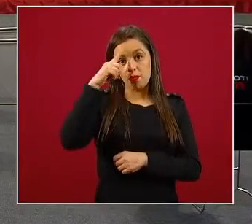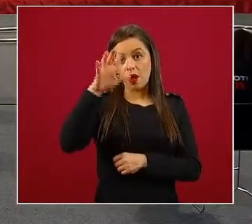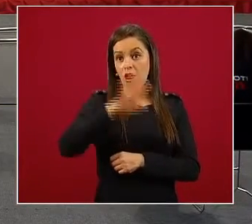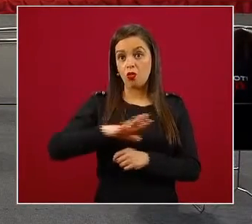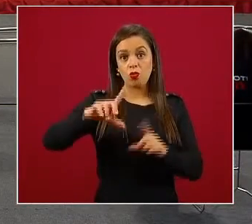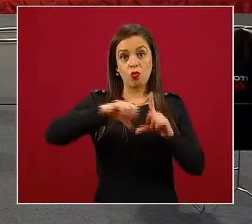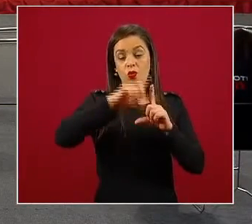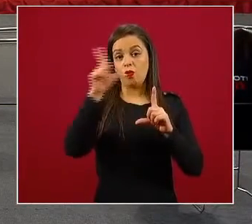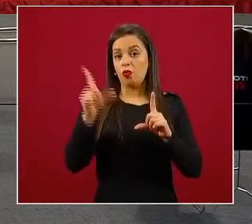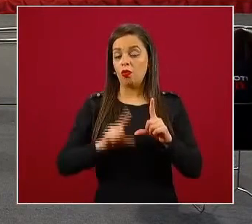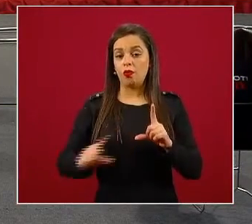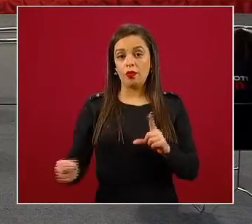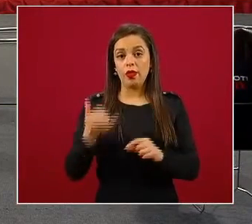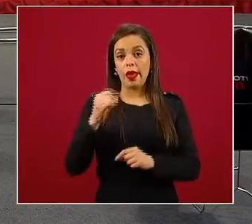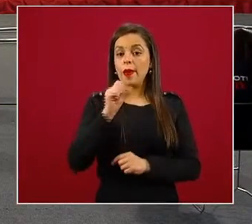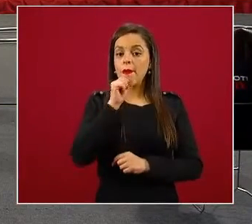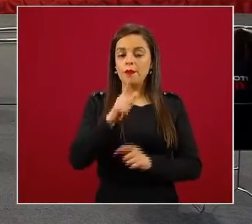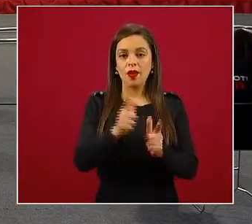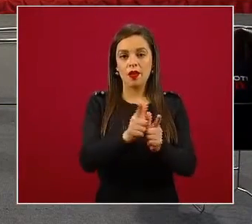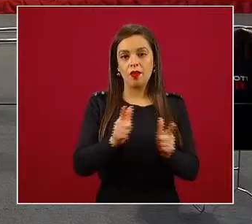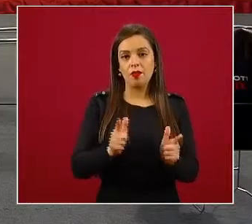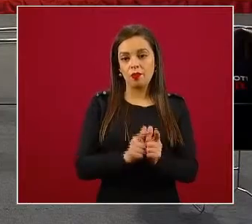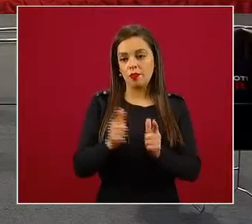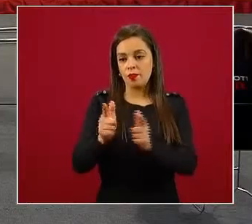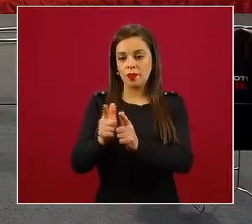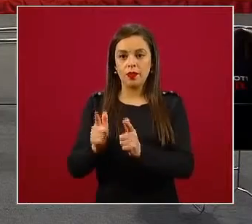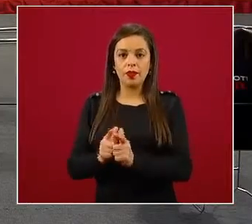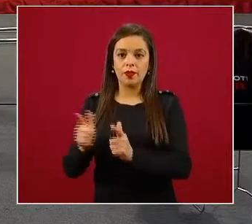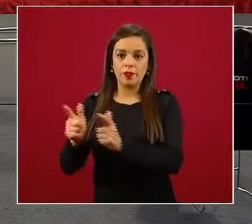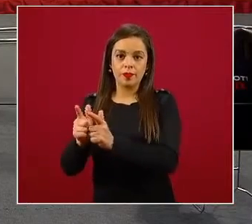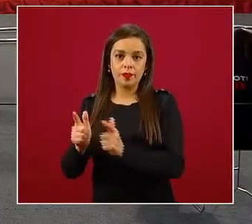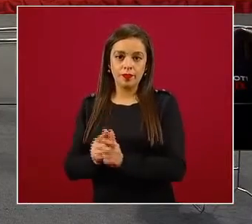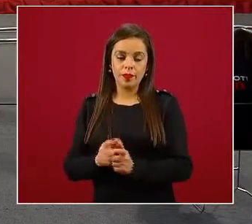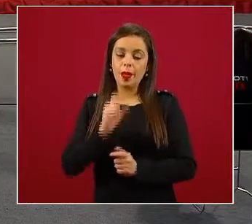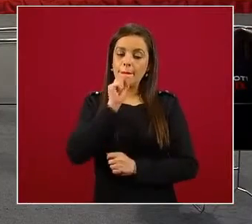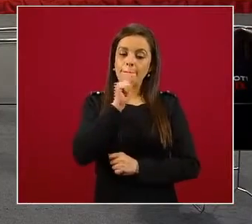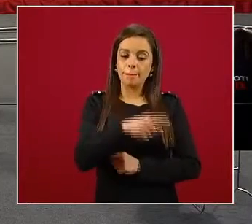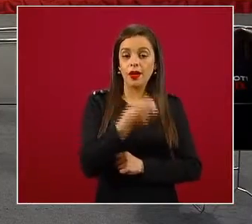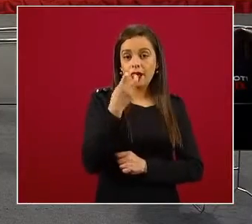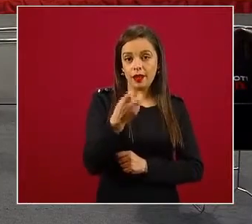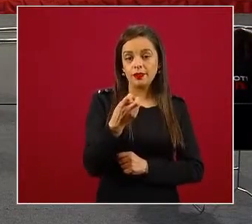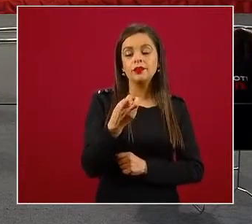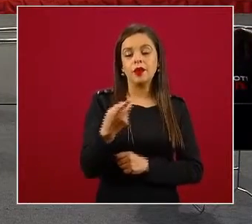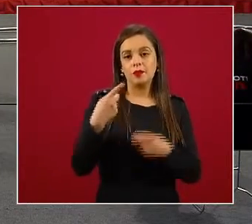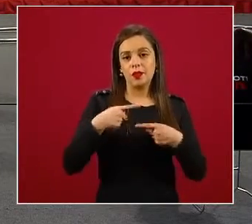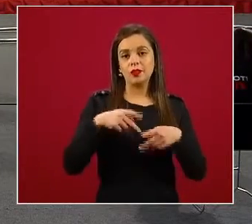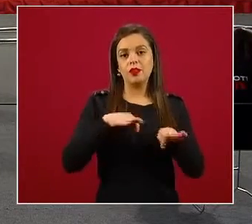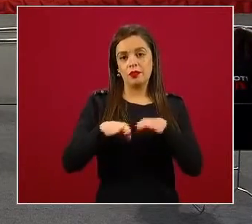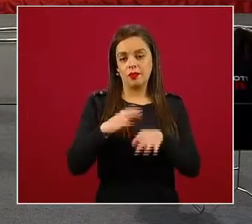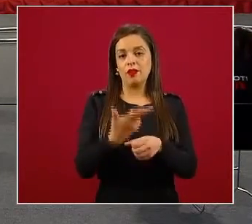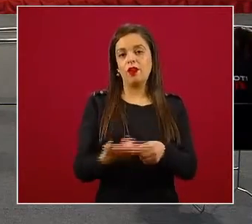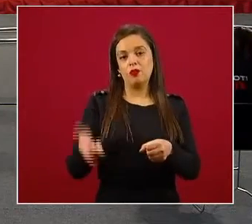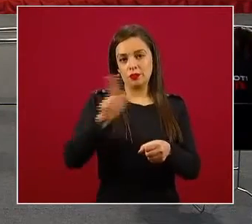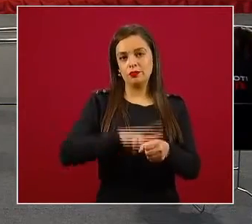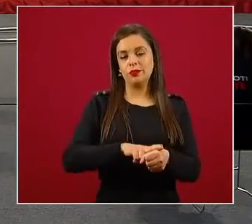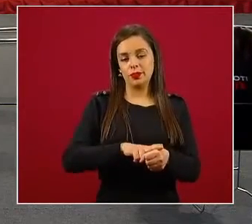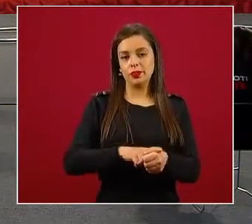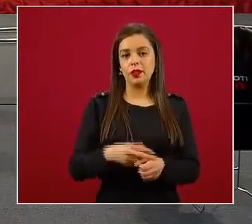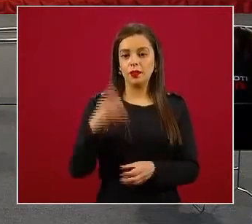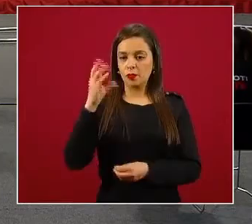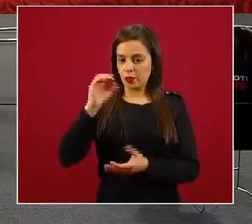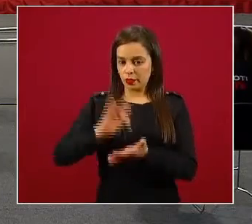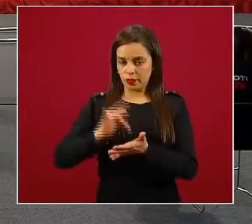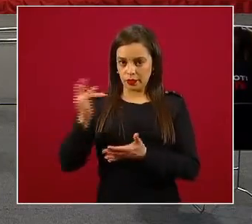y lógicamente también para grupos focalizados como pudiera ser el personal de salud. Muchas gracias. Gracias,